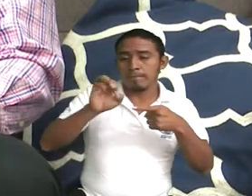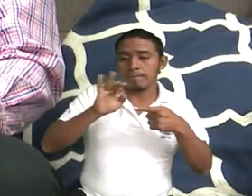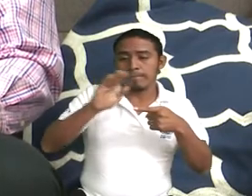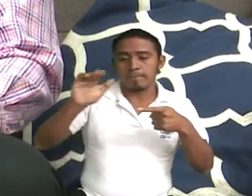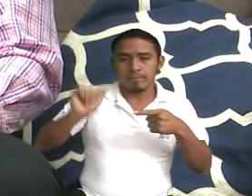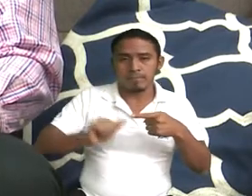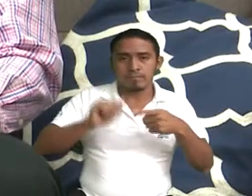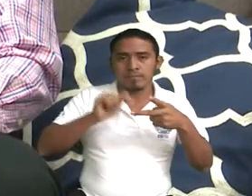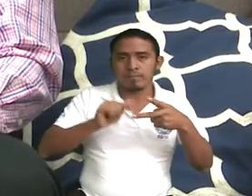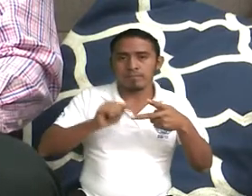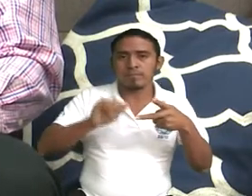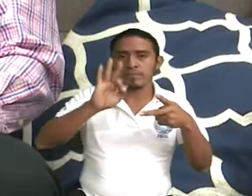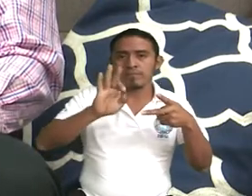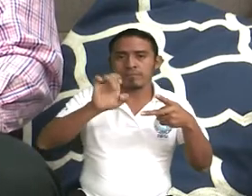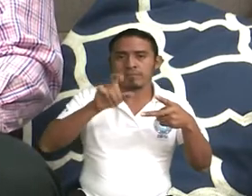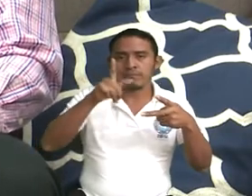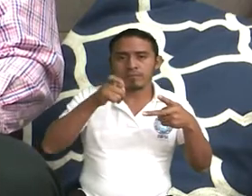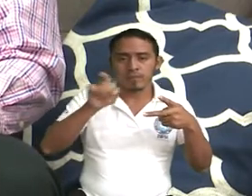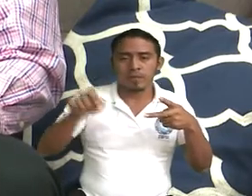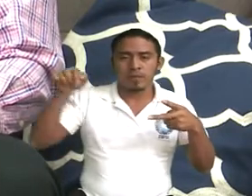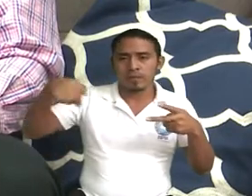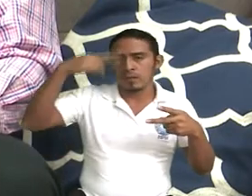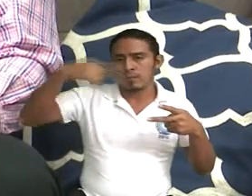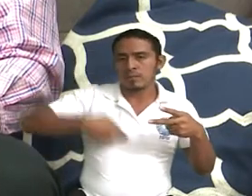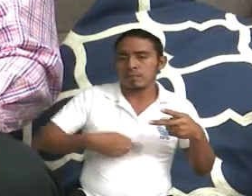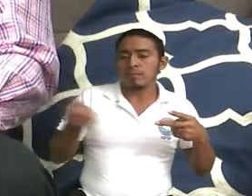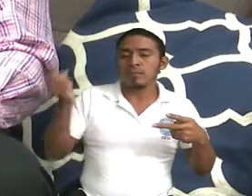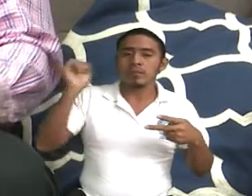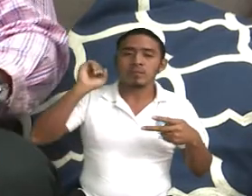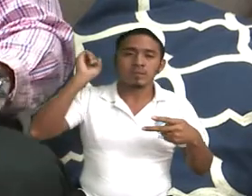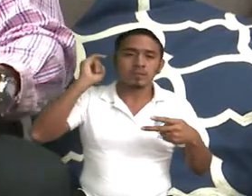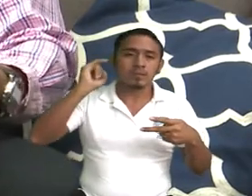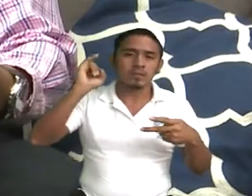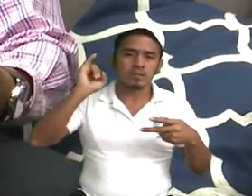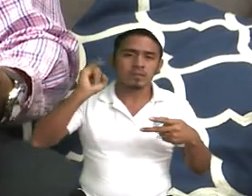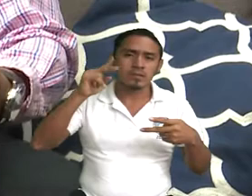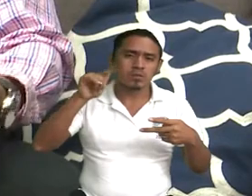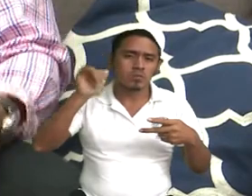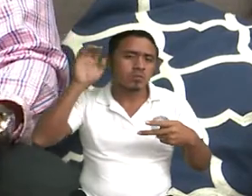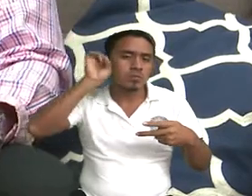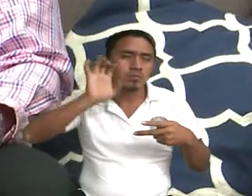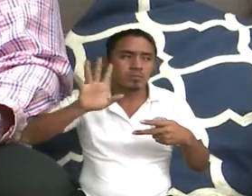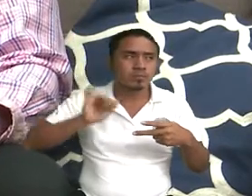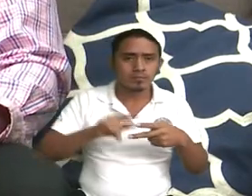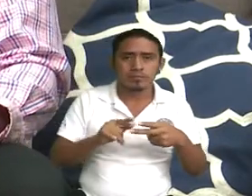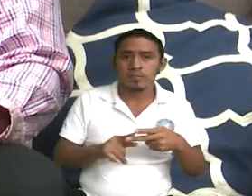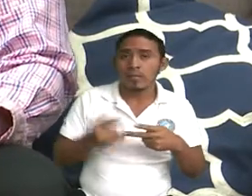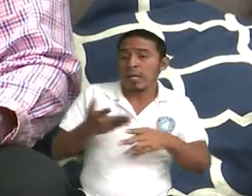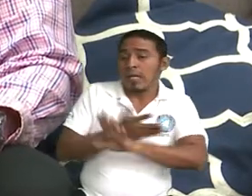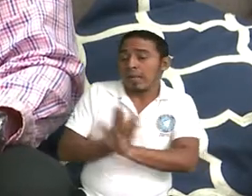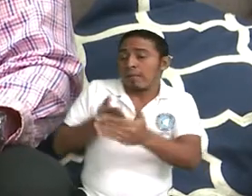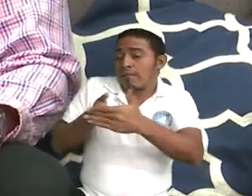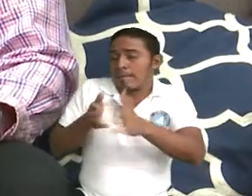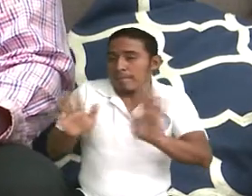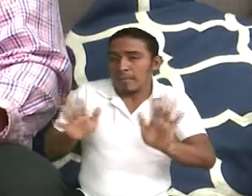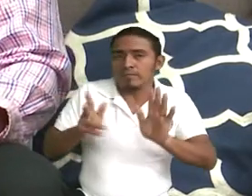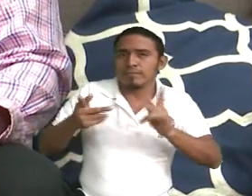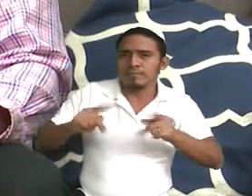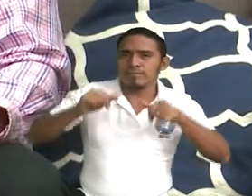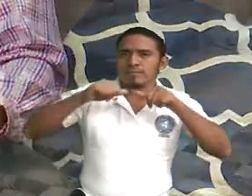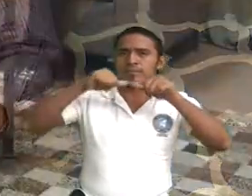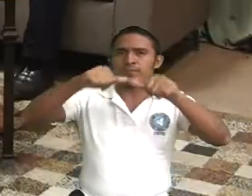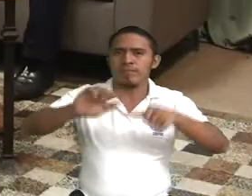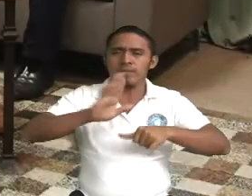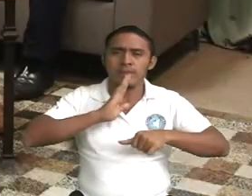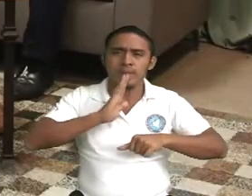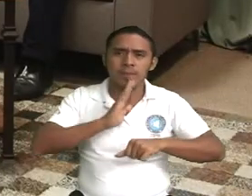Sánchez, responsable de promociones nacionales del Instituto Nicaragüense de Turismo. Pues antes de irnos a la pausa, compañero, lo tuve que interrumpir, pero bueno,